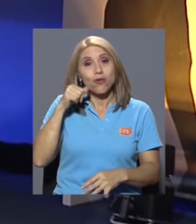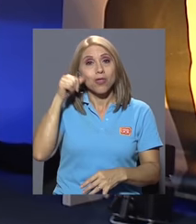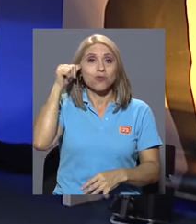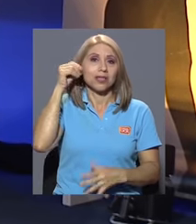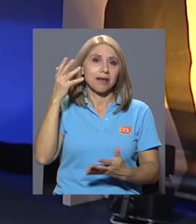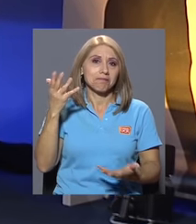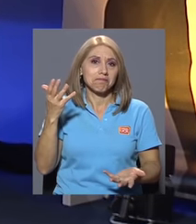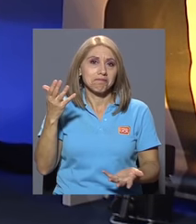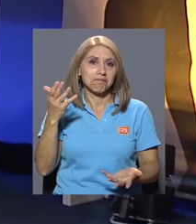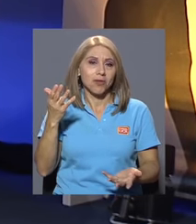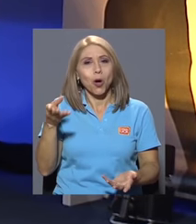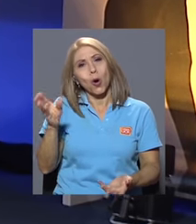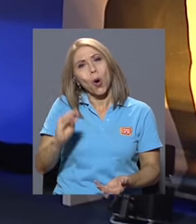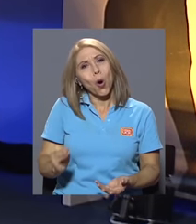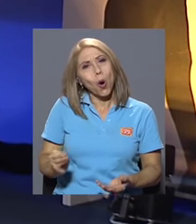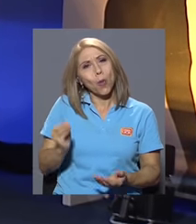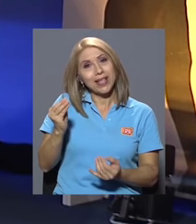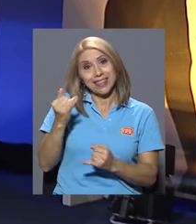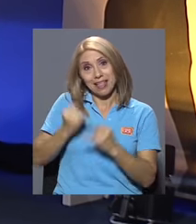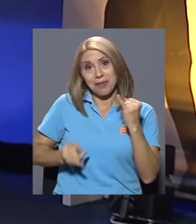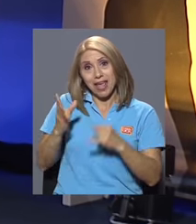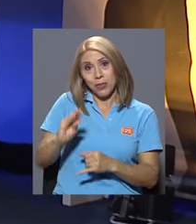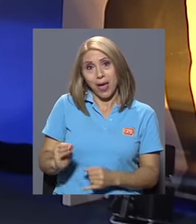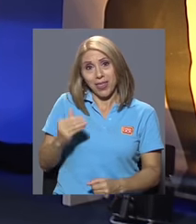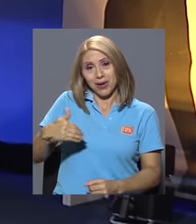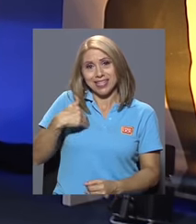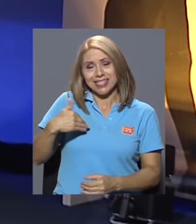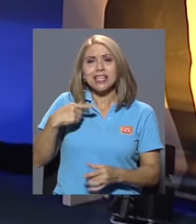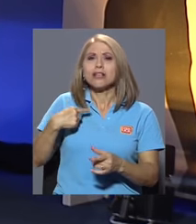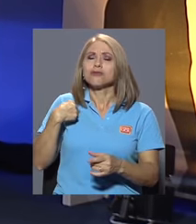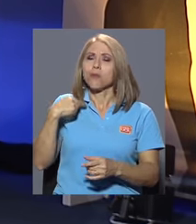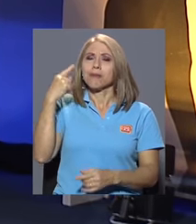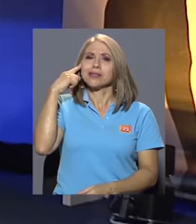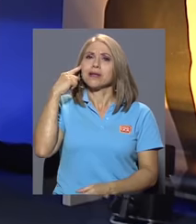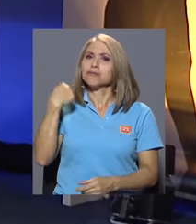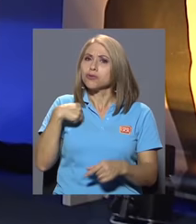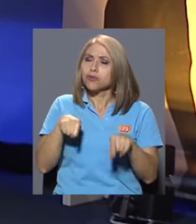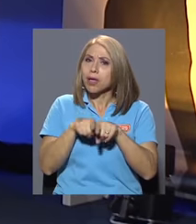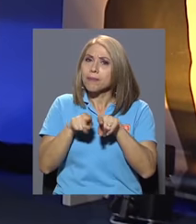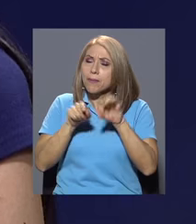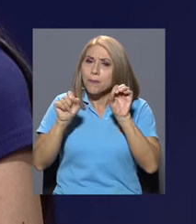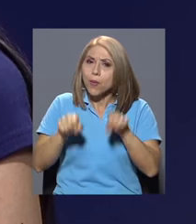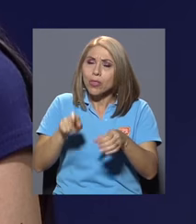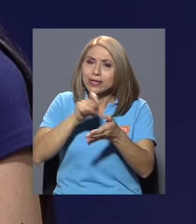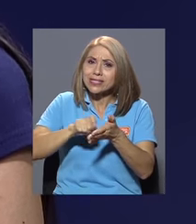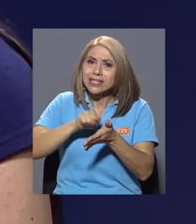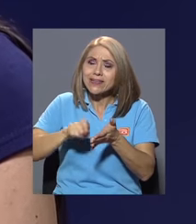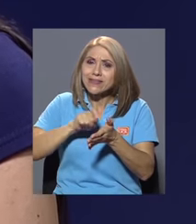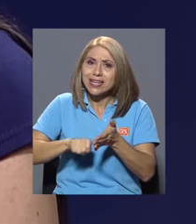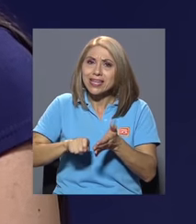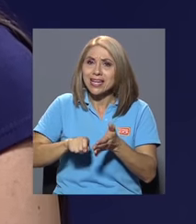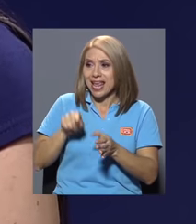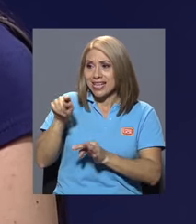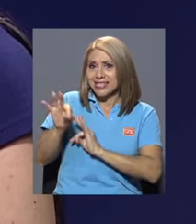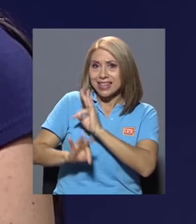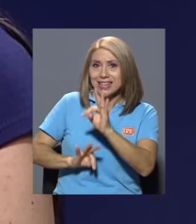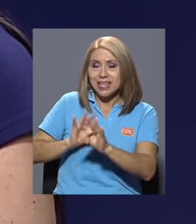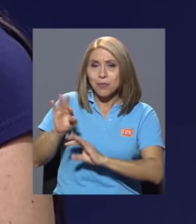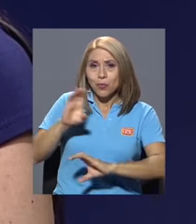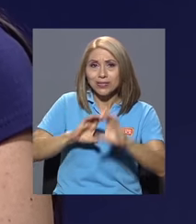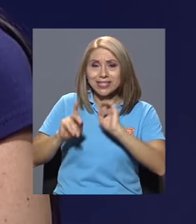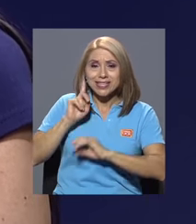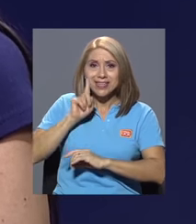adulta, joven o terminando la adolescencia, cuando pensé que yo también podía escribir una historia de ese tipo, una